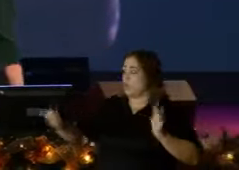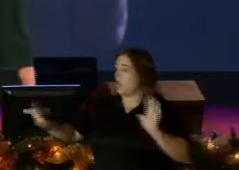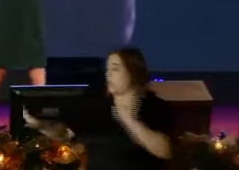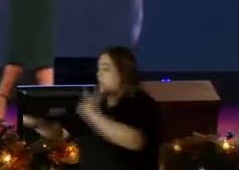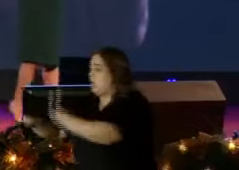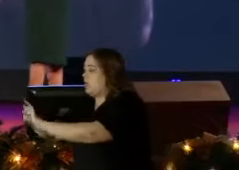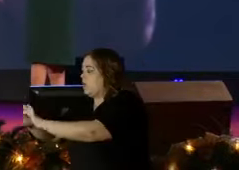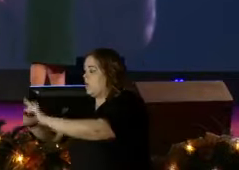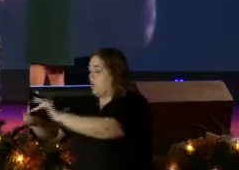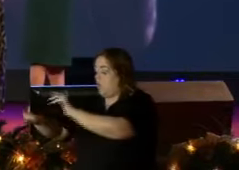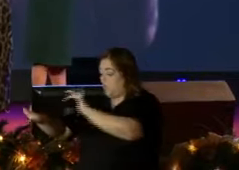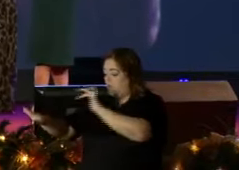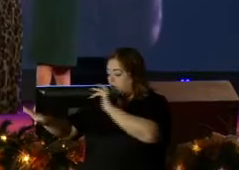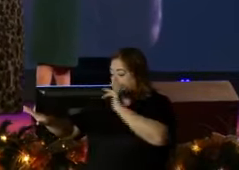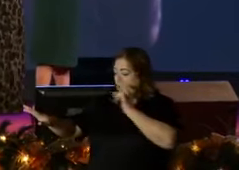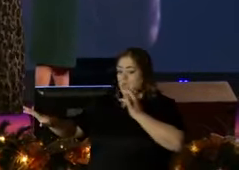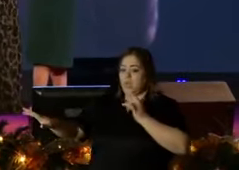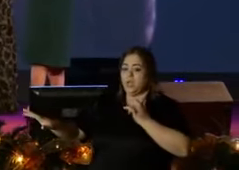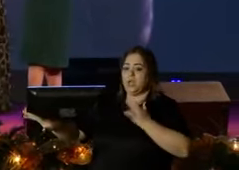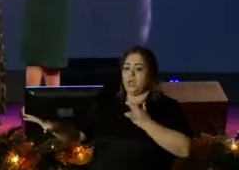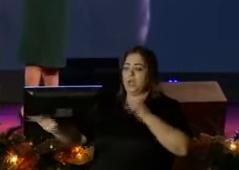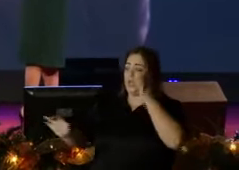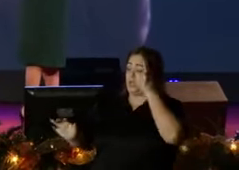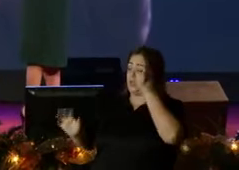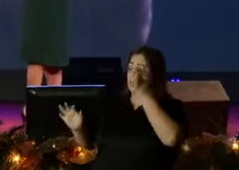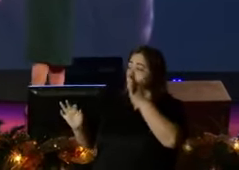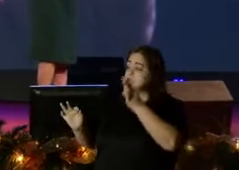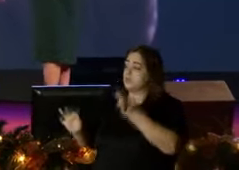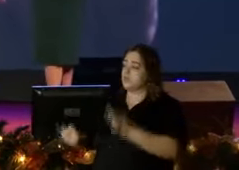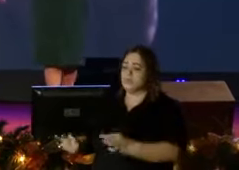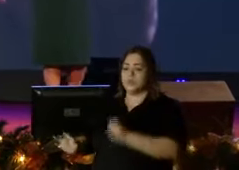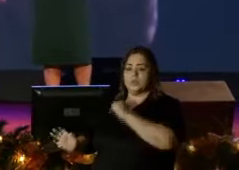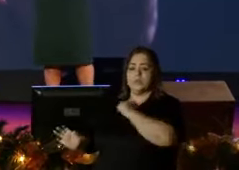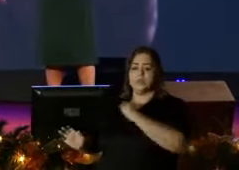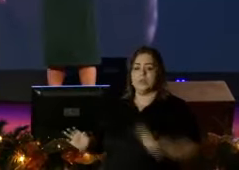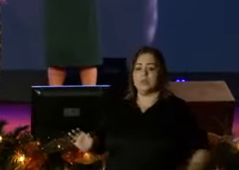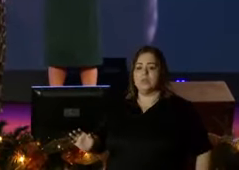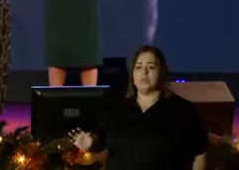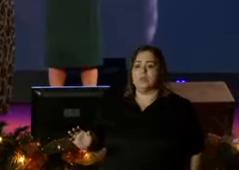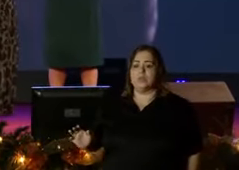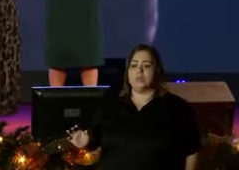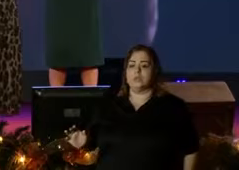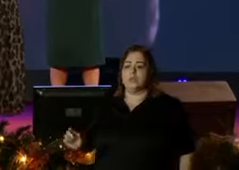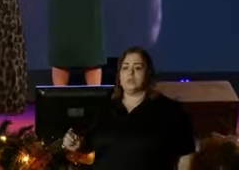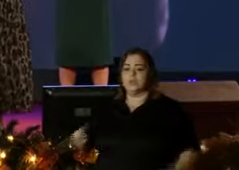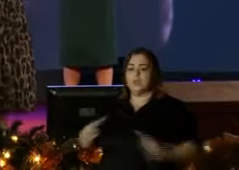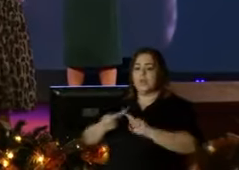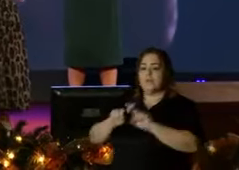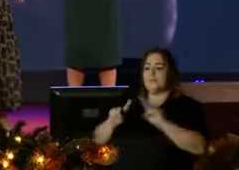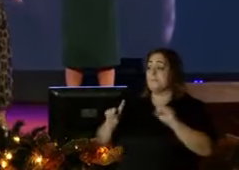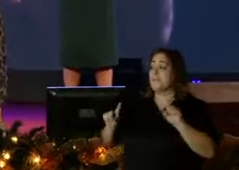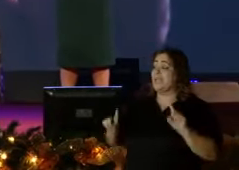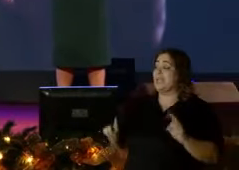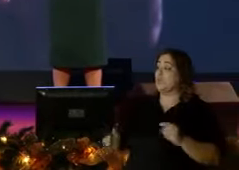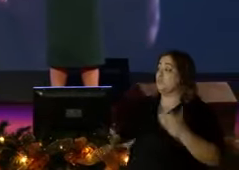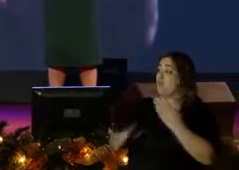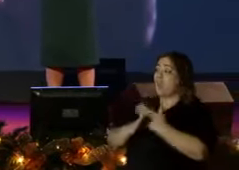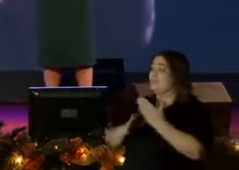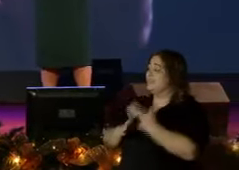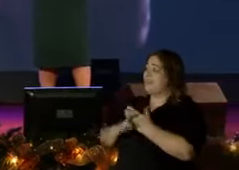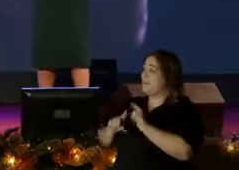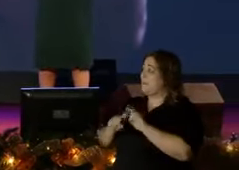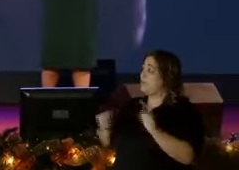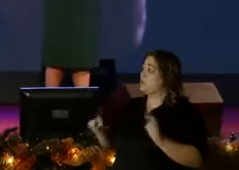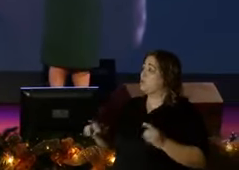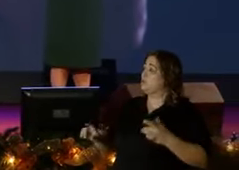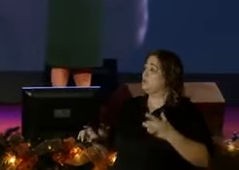Yo he sido, Señor, que he tocado. Solo el borde por no molestar. Habrá alguien para Jesús.